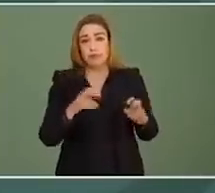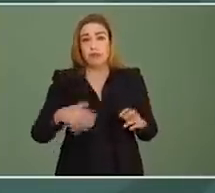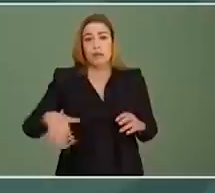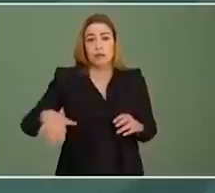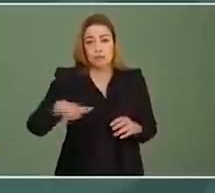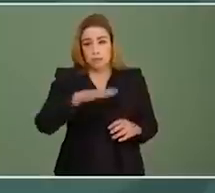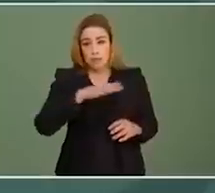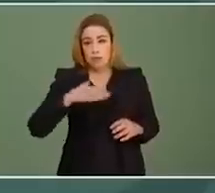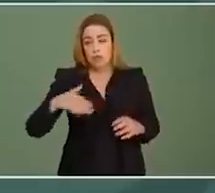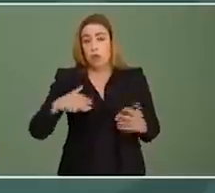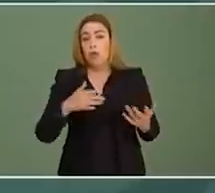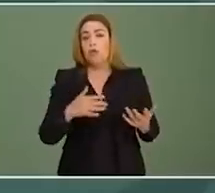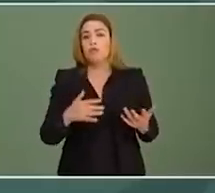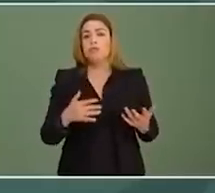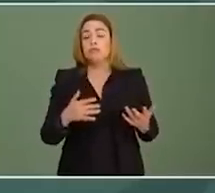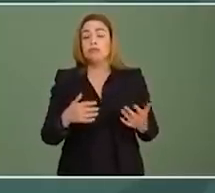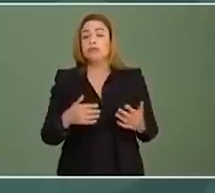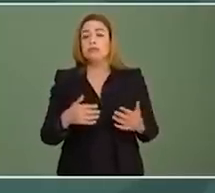impunidades